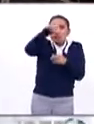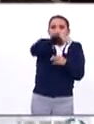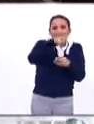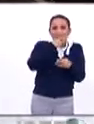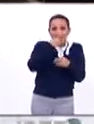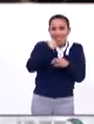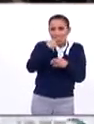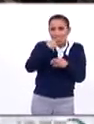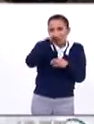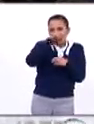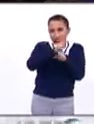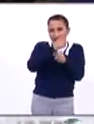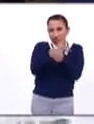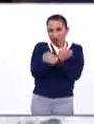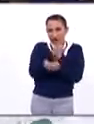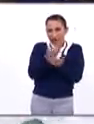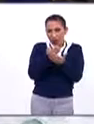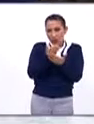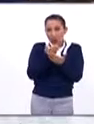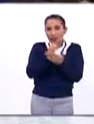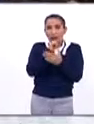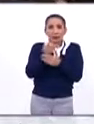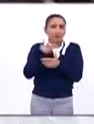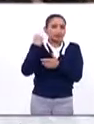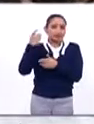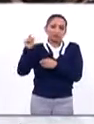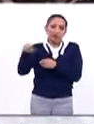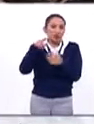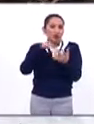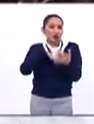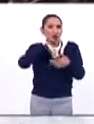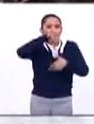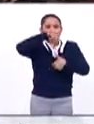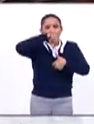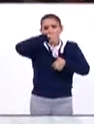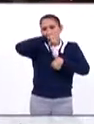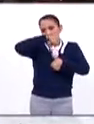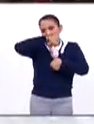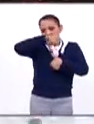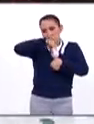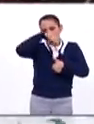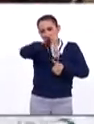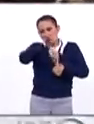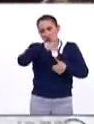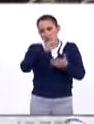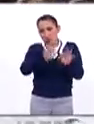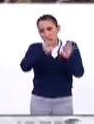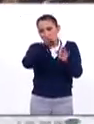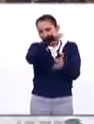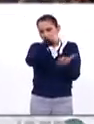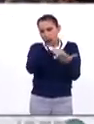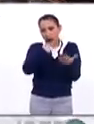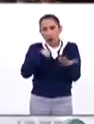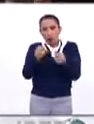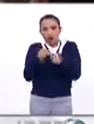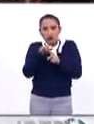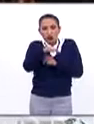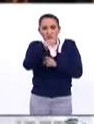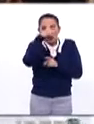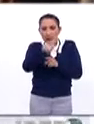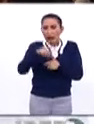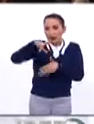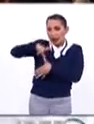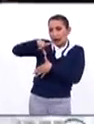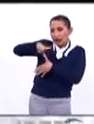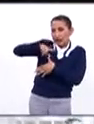Secretaria de Economía, y por supuesto las tradicionales, ¿no? América Central como un eje de la influencia de México, América